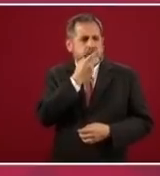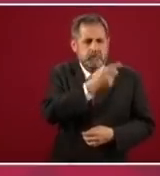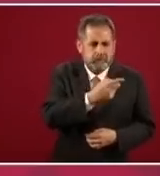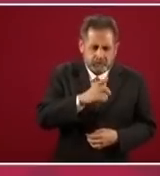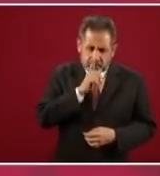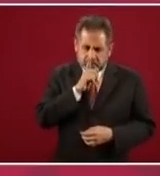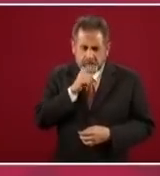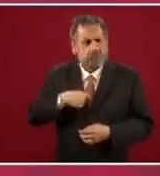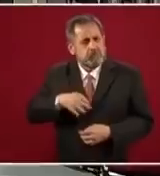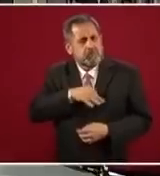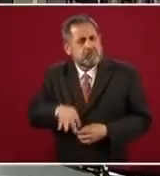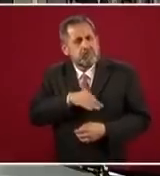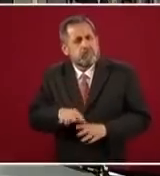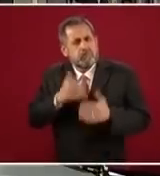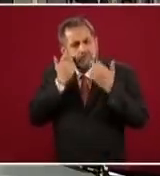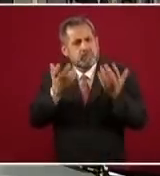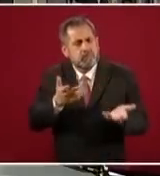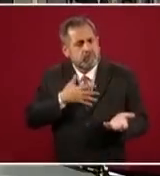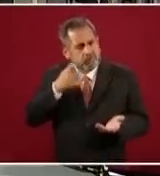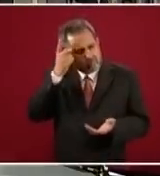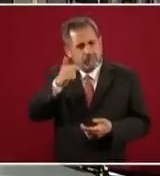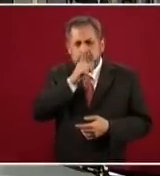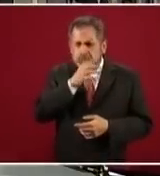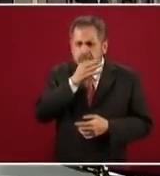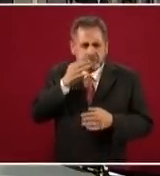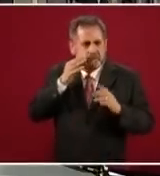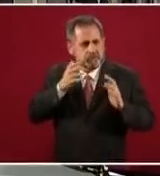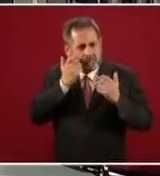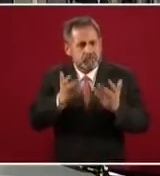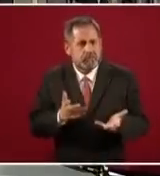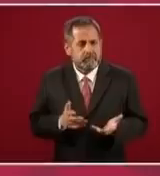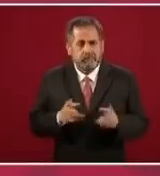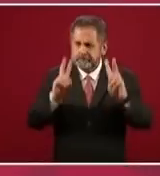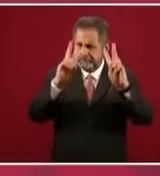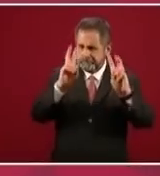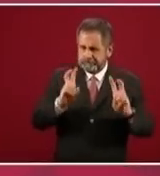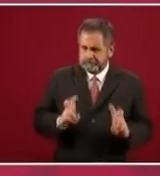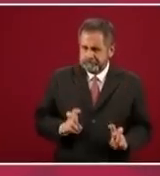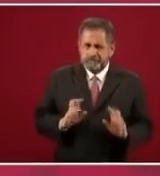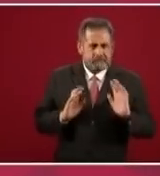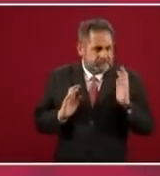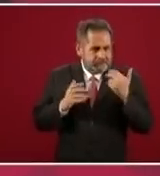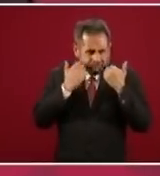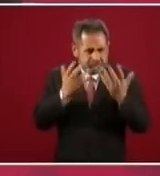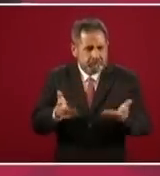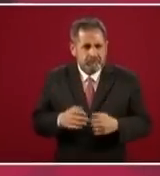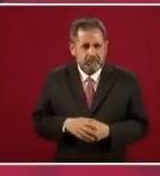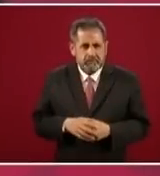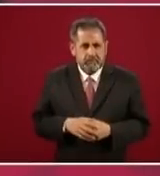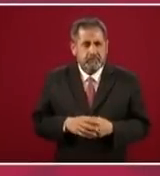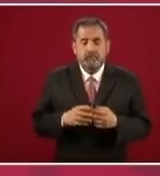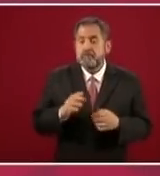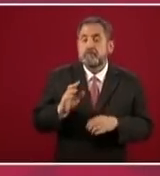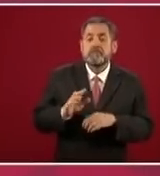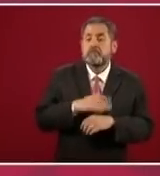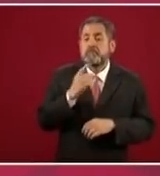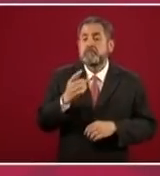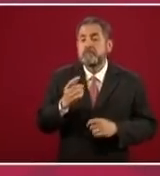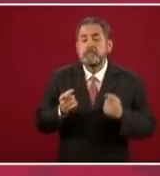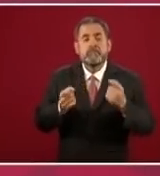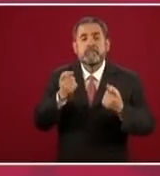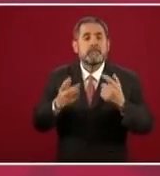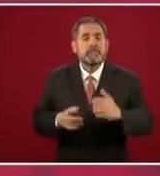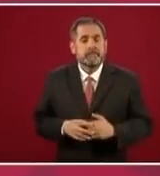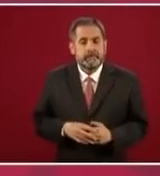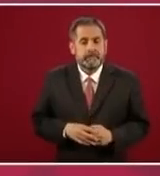O sea, en todos los temas, porque en una circunstancia,